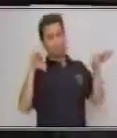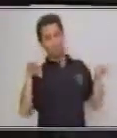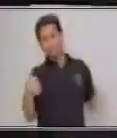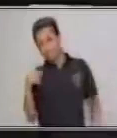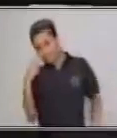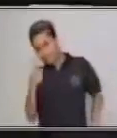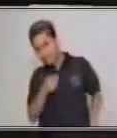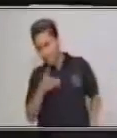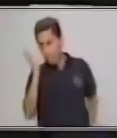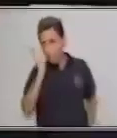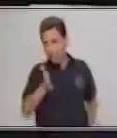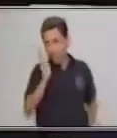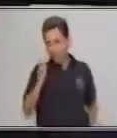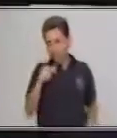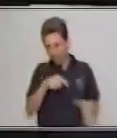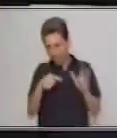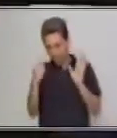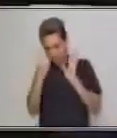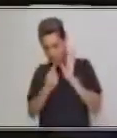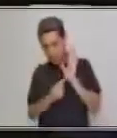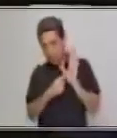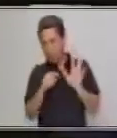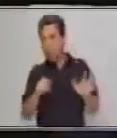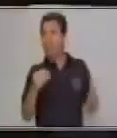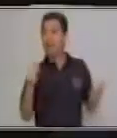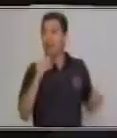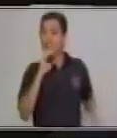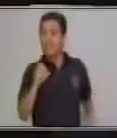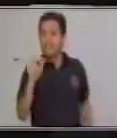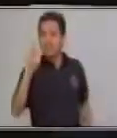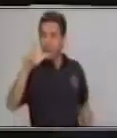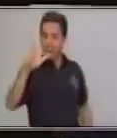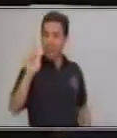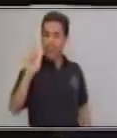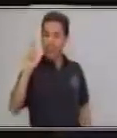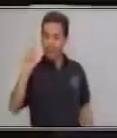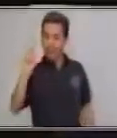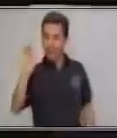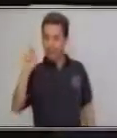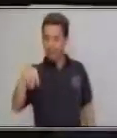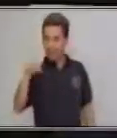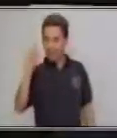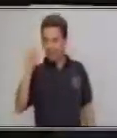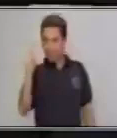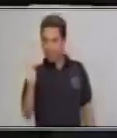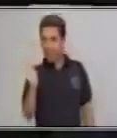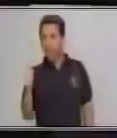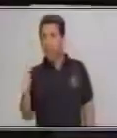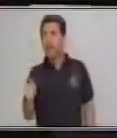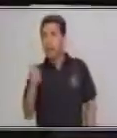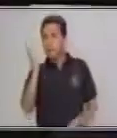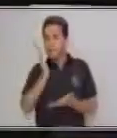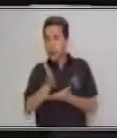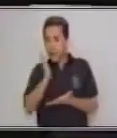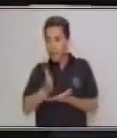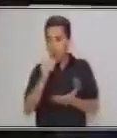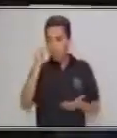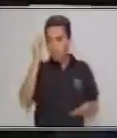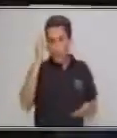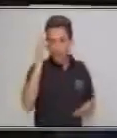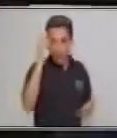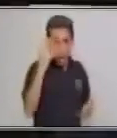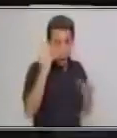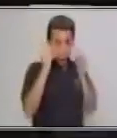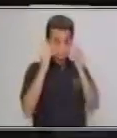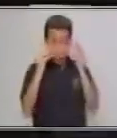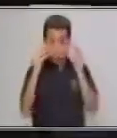perros, ¿qué leyenda creen ustedes que sea? A ver, ¿han escuchado alguna leyenda de perro? Un perro blanco, de ojos hermosos, y